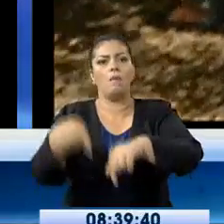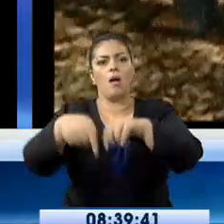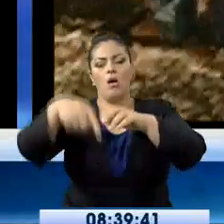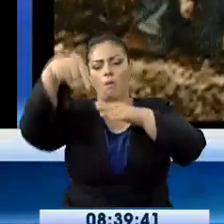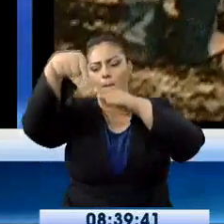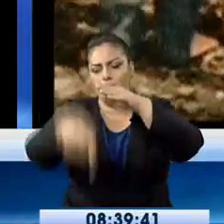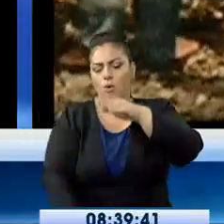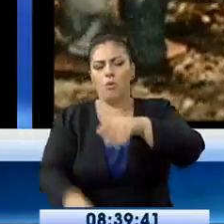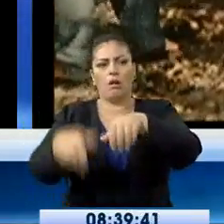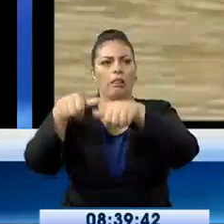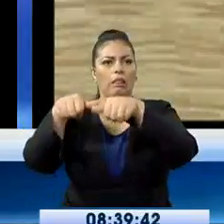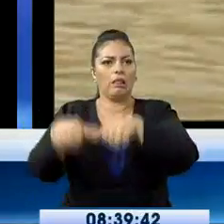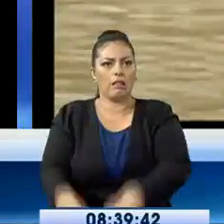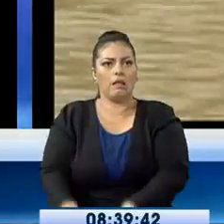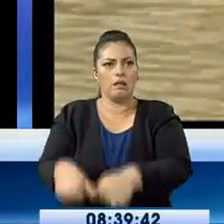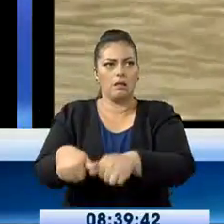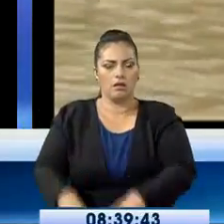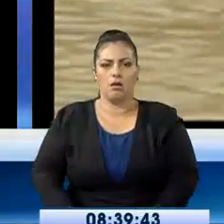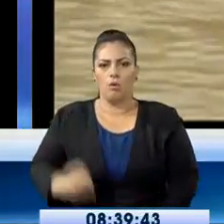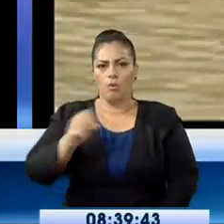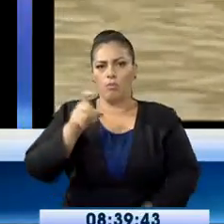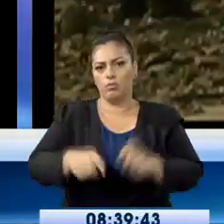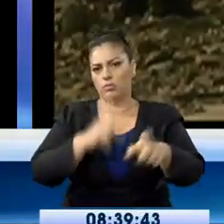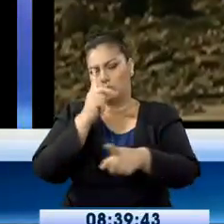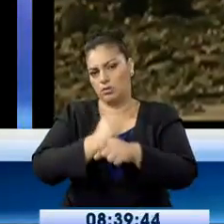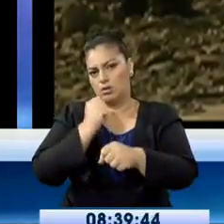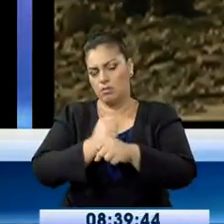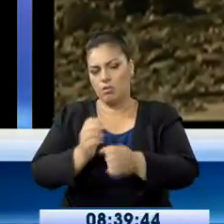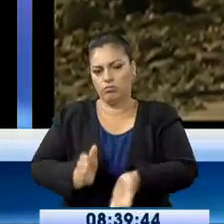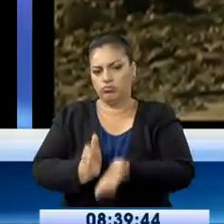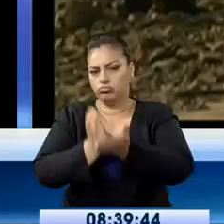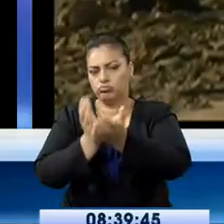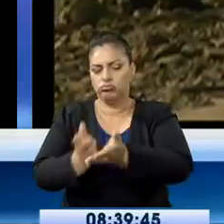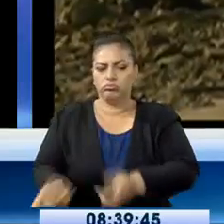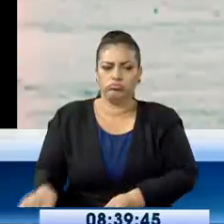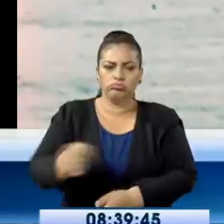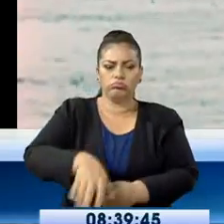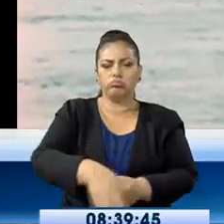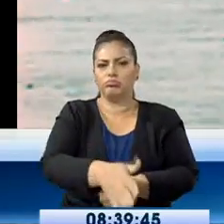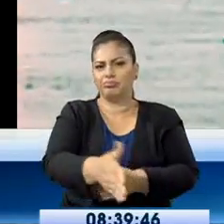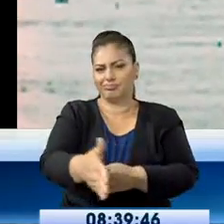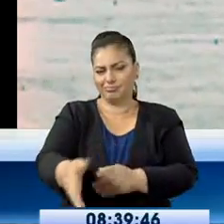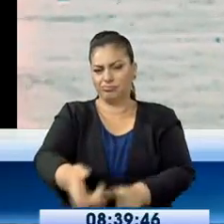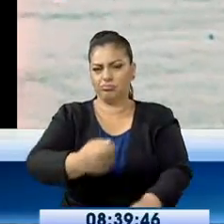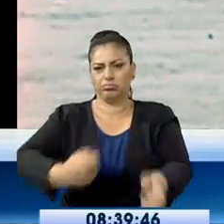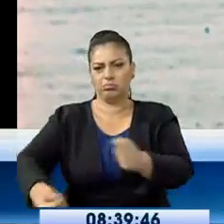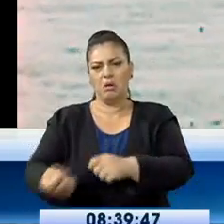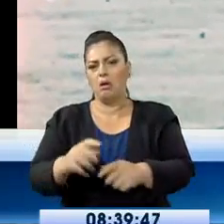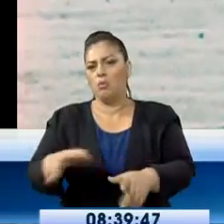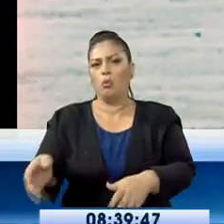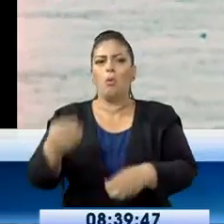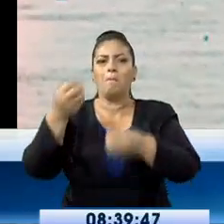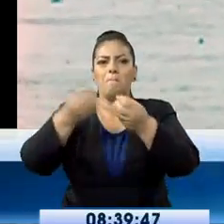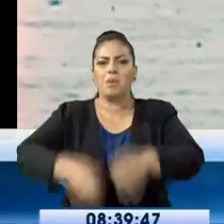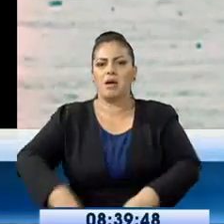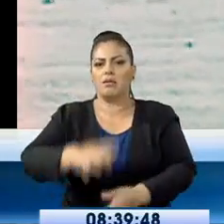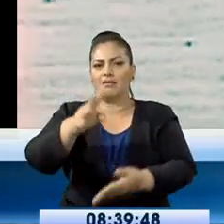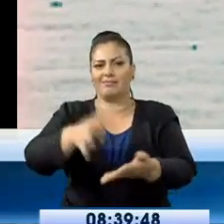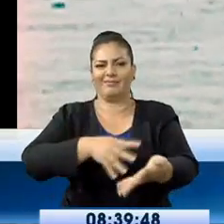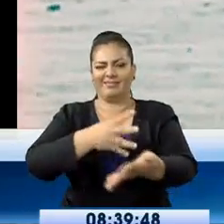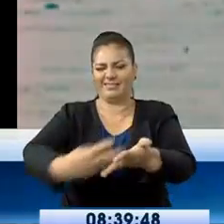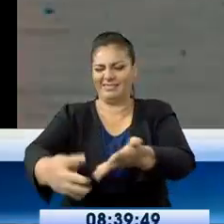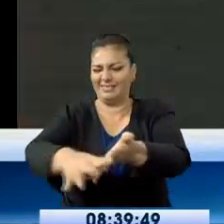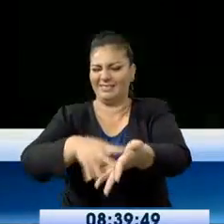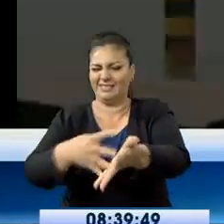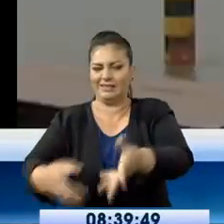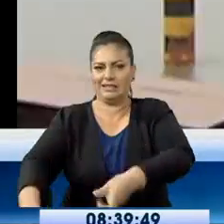sus artes de pesca, pierden sus redes, sus nylon. Al haber resaca, al haber objetos sumergidos y también al generarse remolinos en algunas